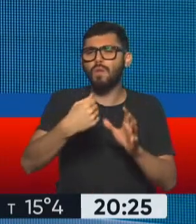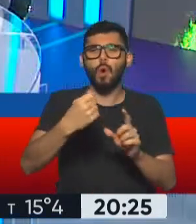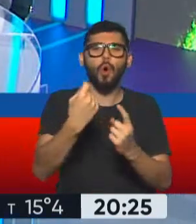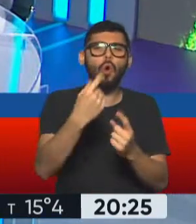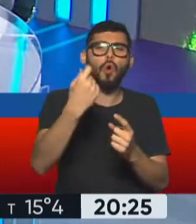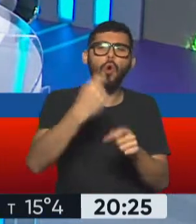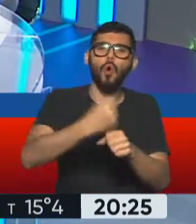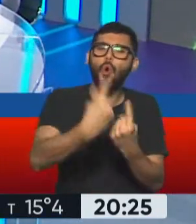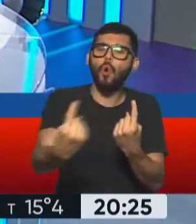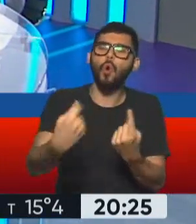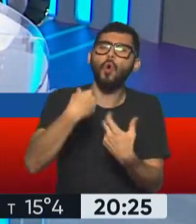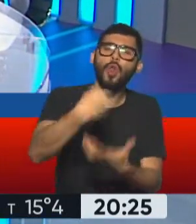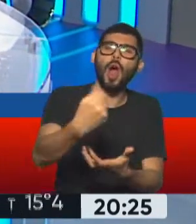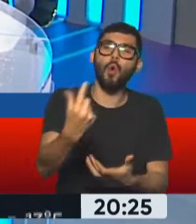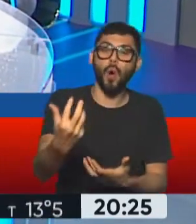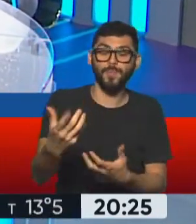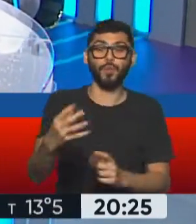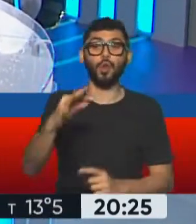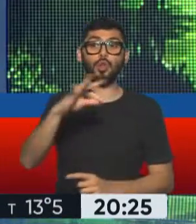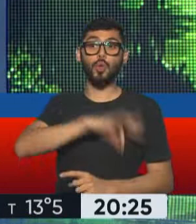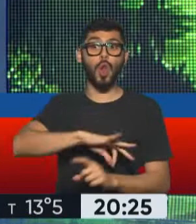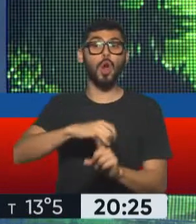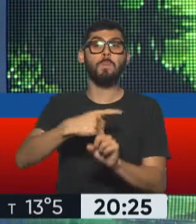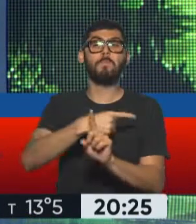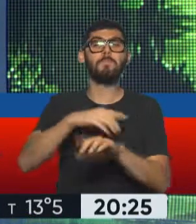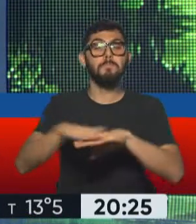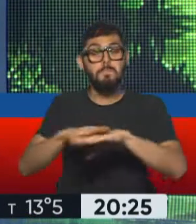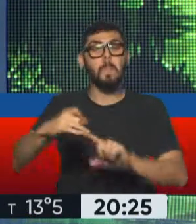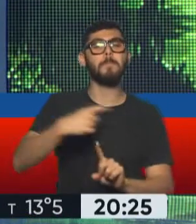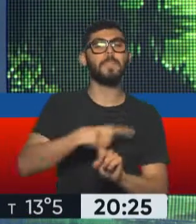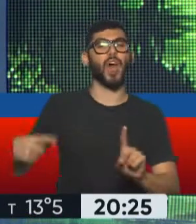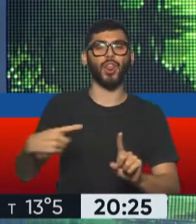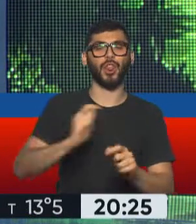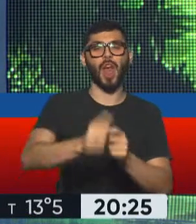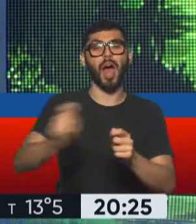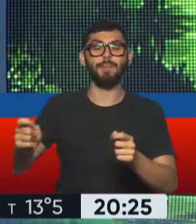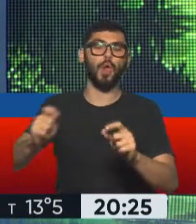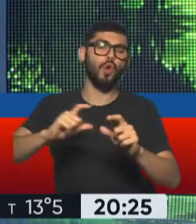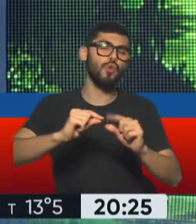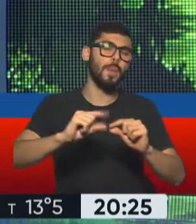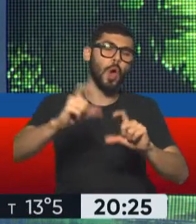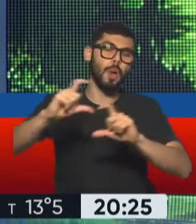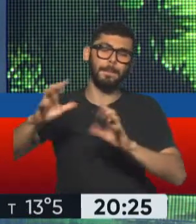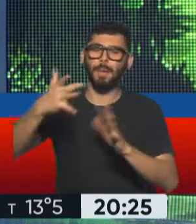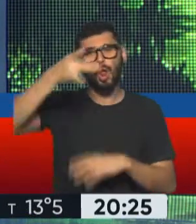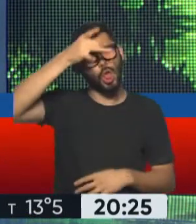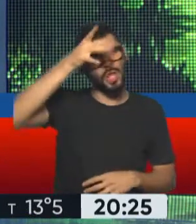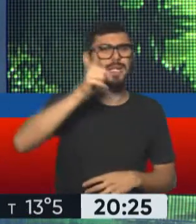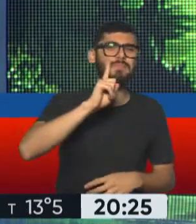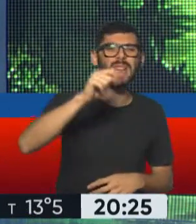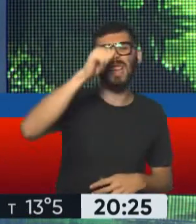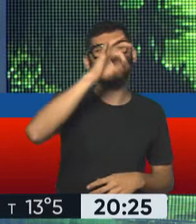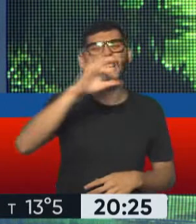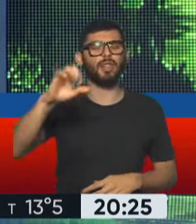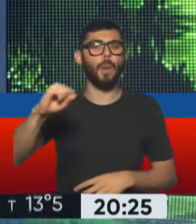¿Cómo es? Bueno, lo que cubrimos es medio salario mínimo vital y móvil. Ahora ese número se va moviendo mes a mes, pero sí, más o menos están 12.600 pesos.